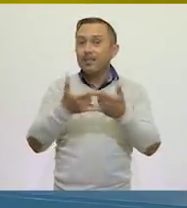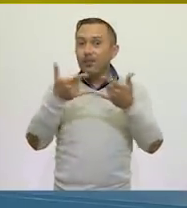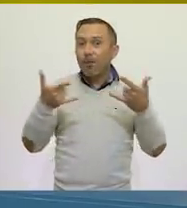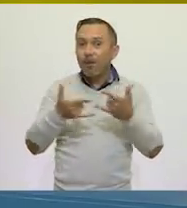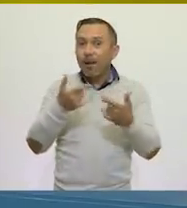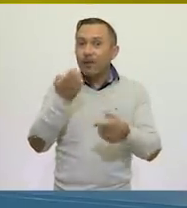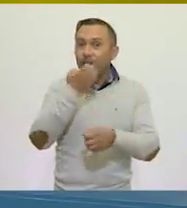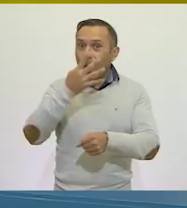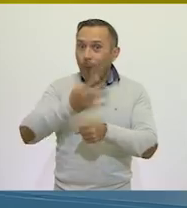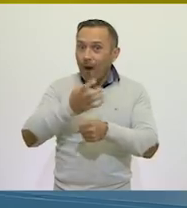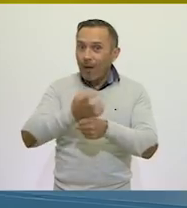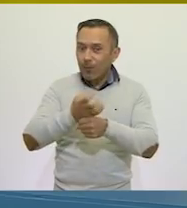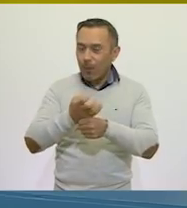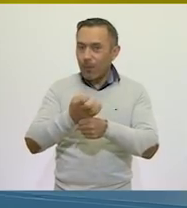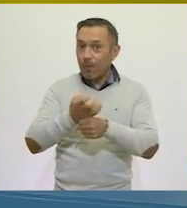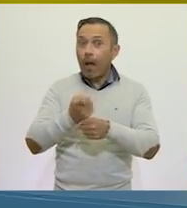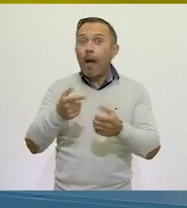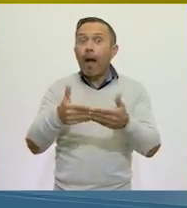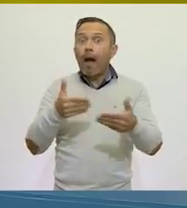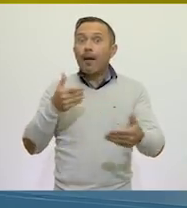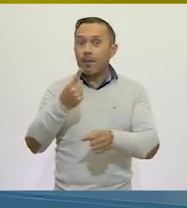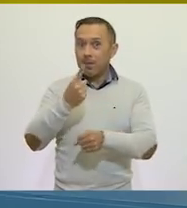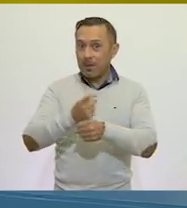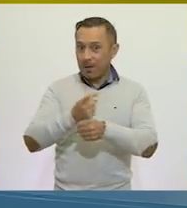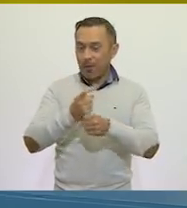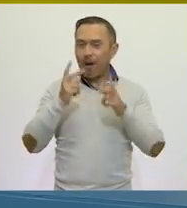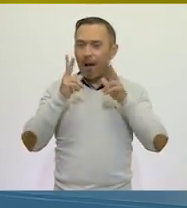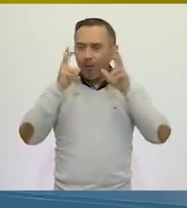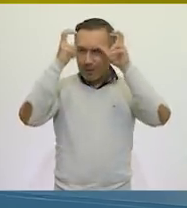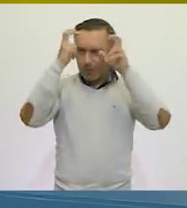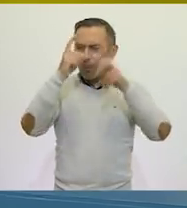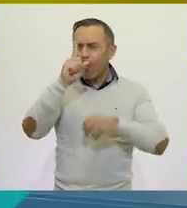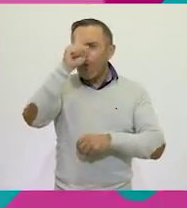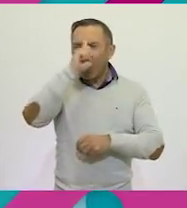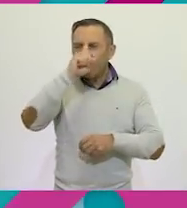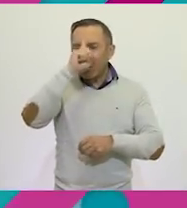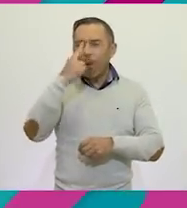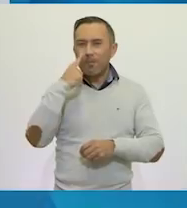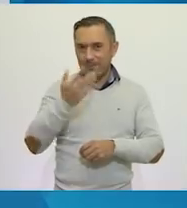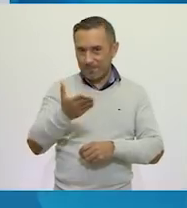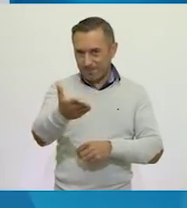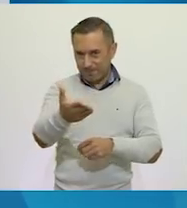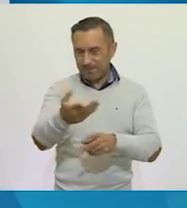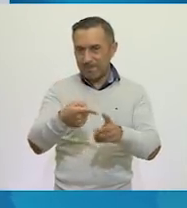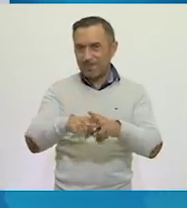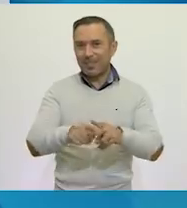listos? Pero antes, vamos con Ajo Listo, que nos tiene un consejo. Comenzamos.